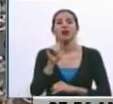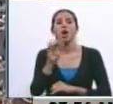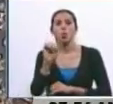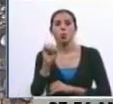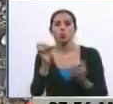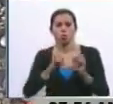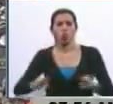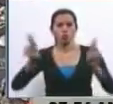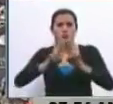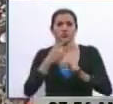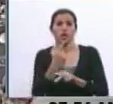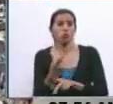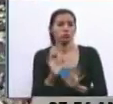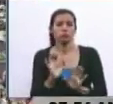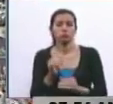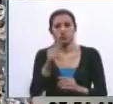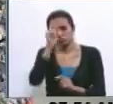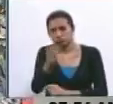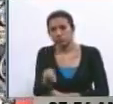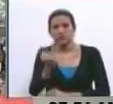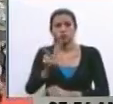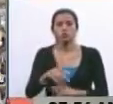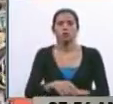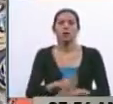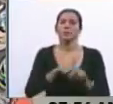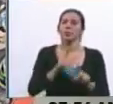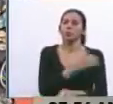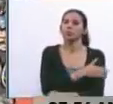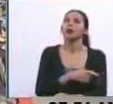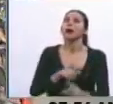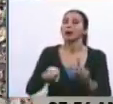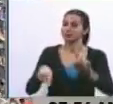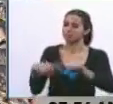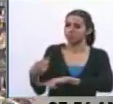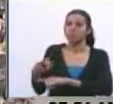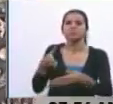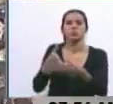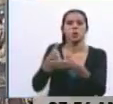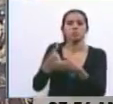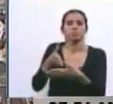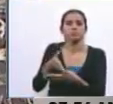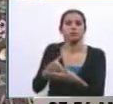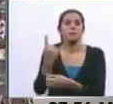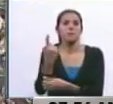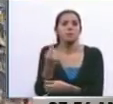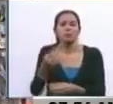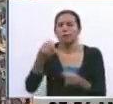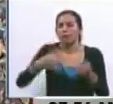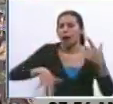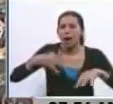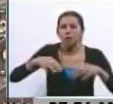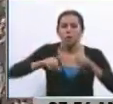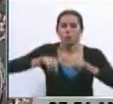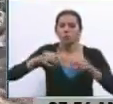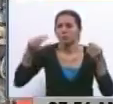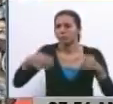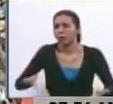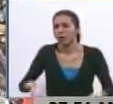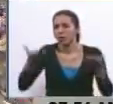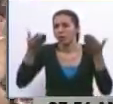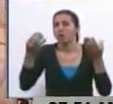ahí la derecha entonces quiso atacarnos. Y empezaron primero con la especulación, el acaparamiento